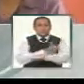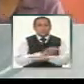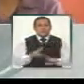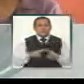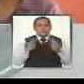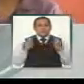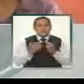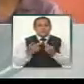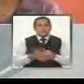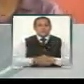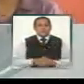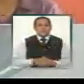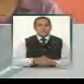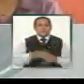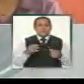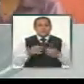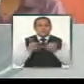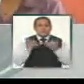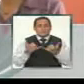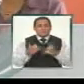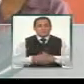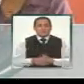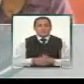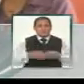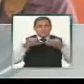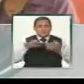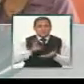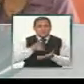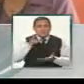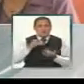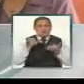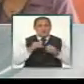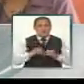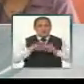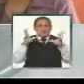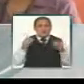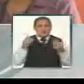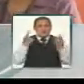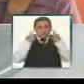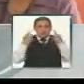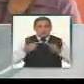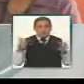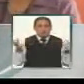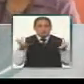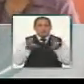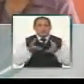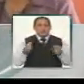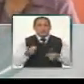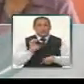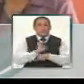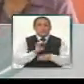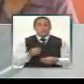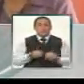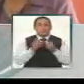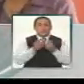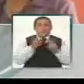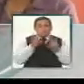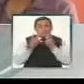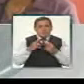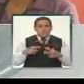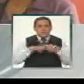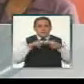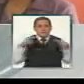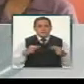certamen, a la fecha central del día de hoy de la binacional con Ecuador, para establecer una red